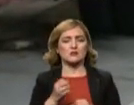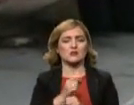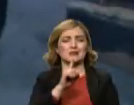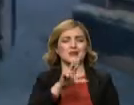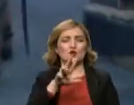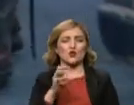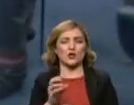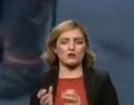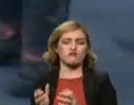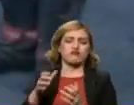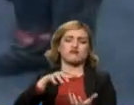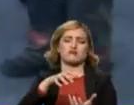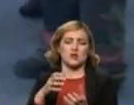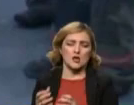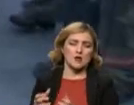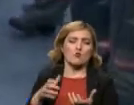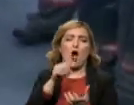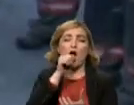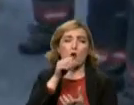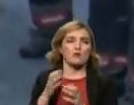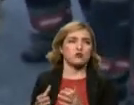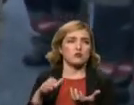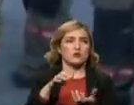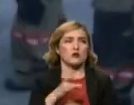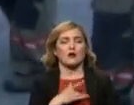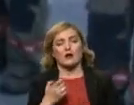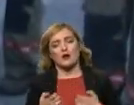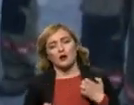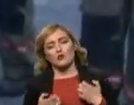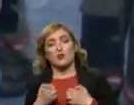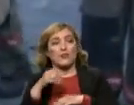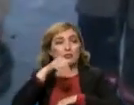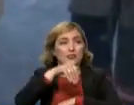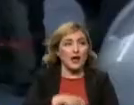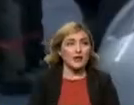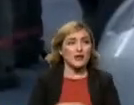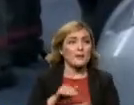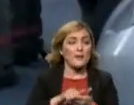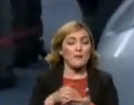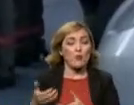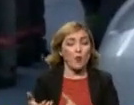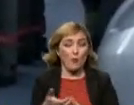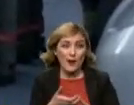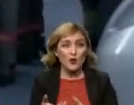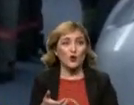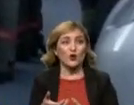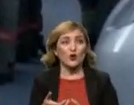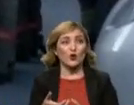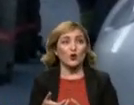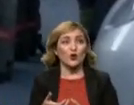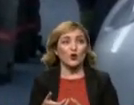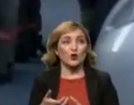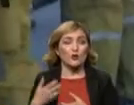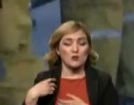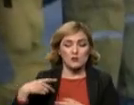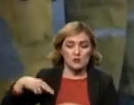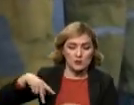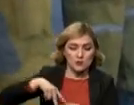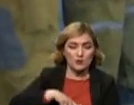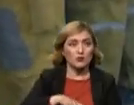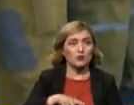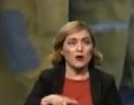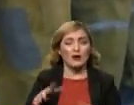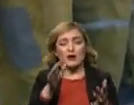130 descargas. Las emociones se vivieron al caer la tarde, cuando miembros del Cuerpo de Bomberos bajaron hasta el centro de